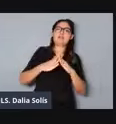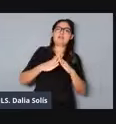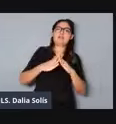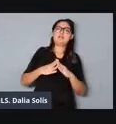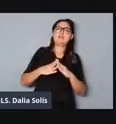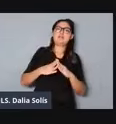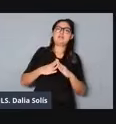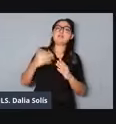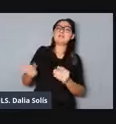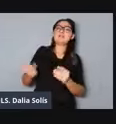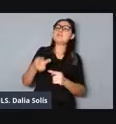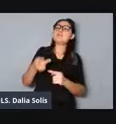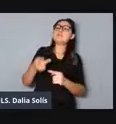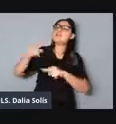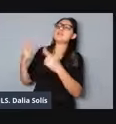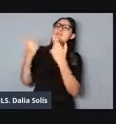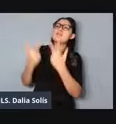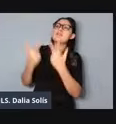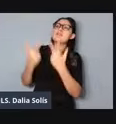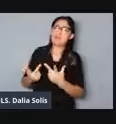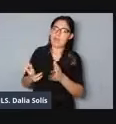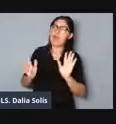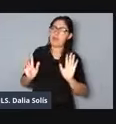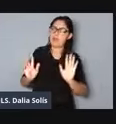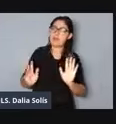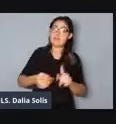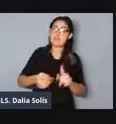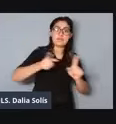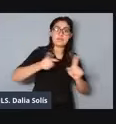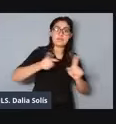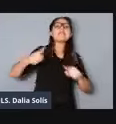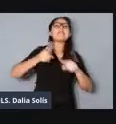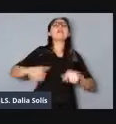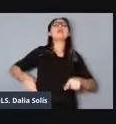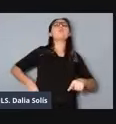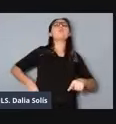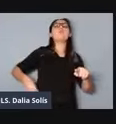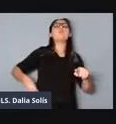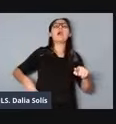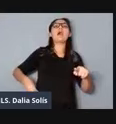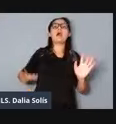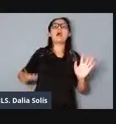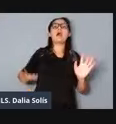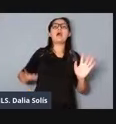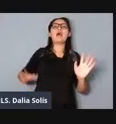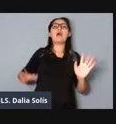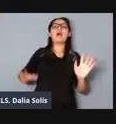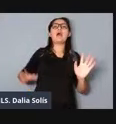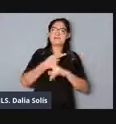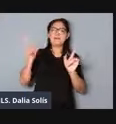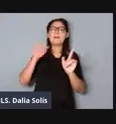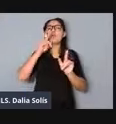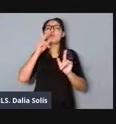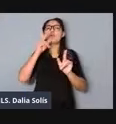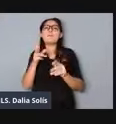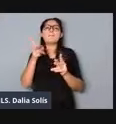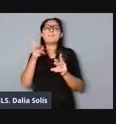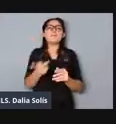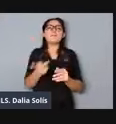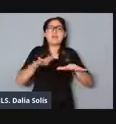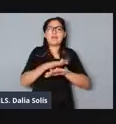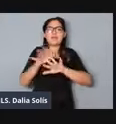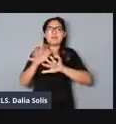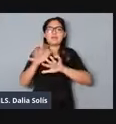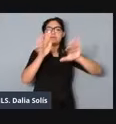pregunta. Podría ser ¿de quién fue la responsabilidad de que se rompiera tal cosa? Y es que